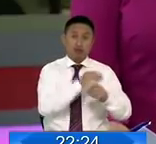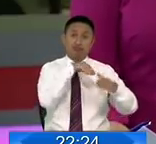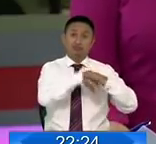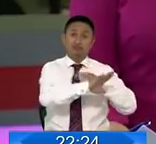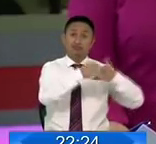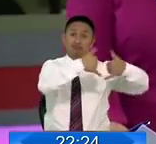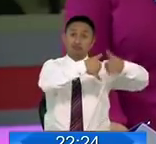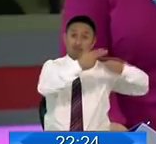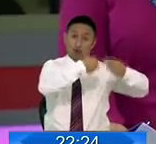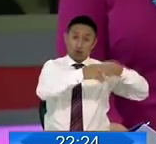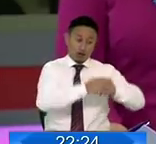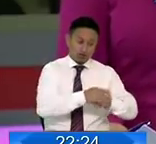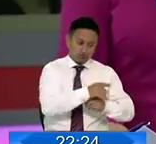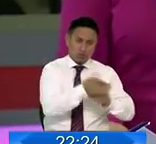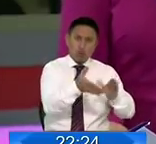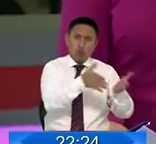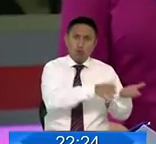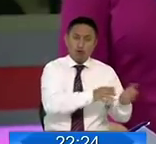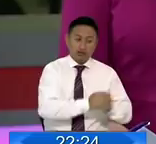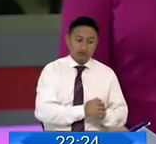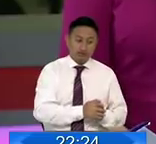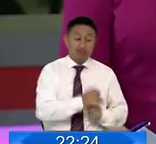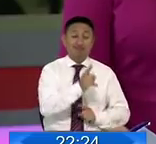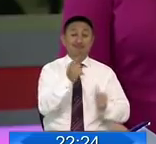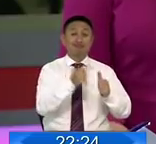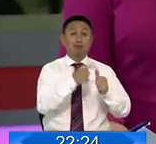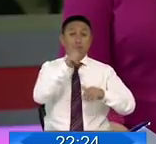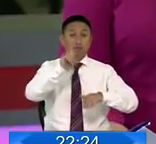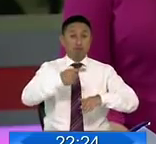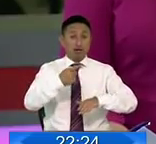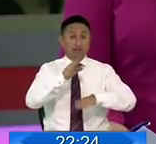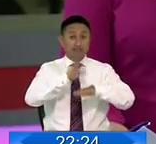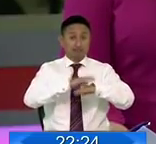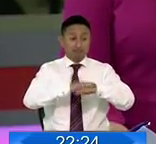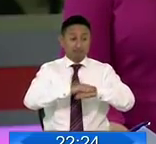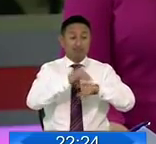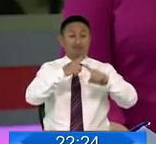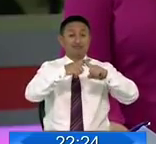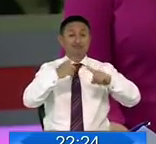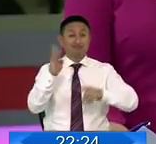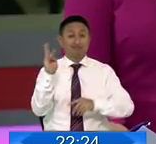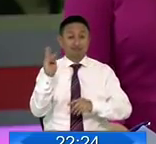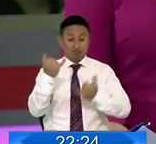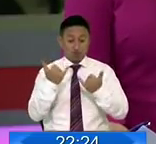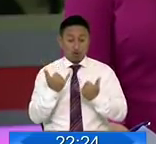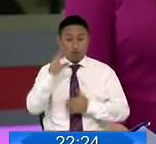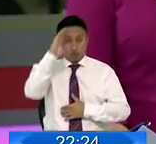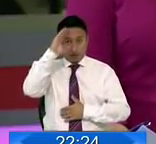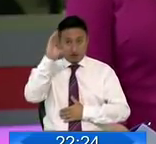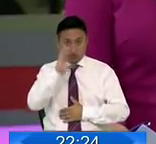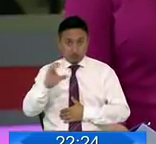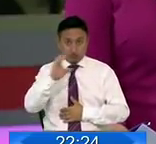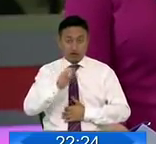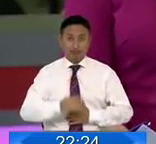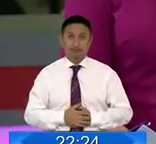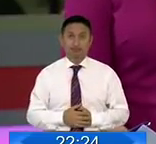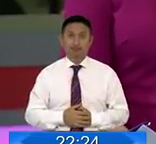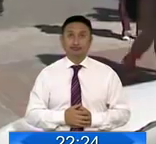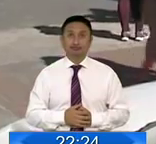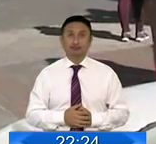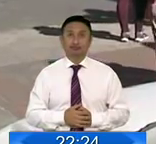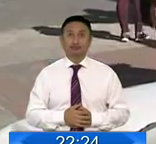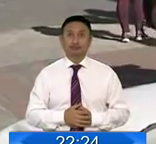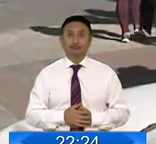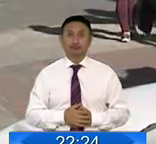interior de un almacén de mochilas. El principal sospechoso es su conviviente, quien es buscado por la Policía Nacional.